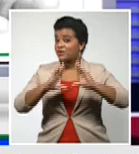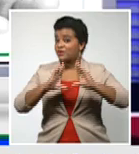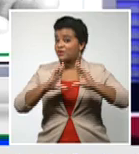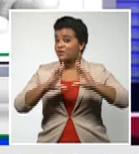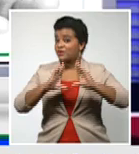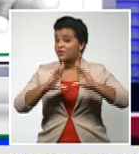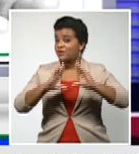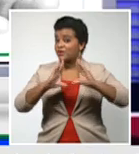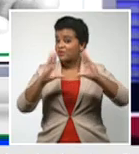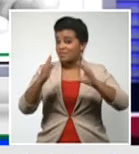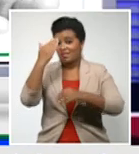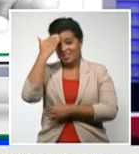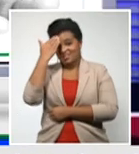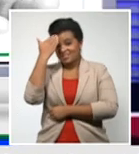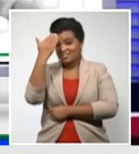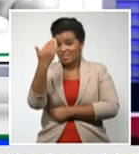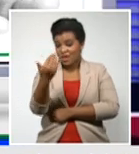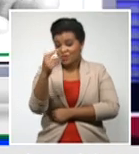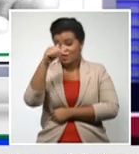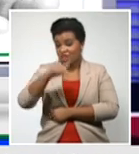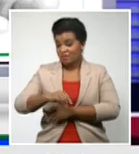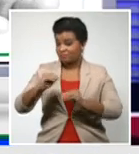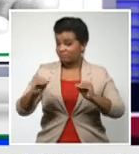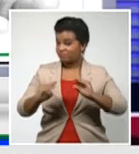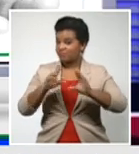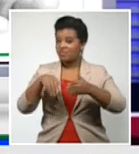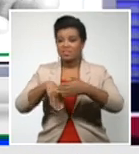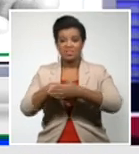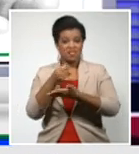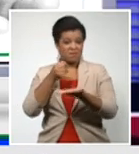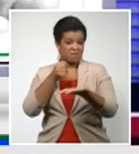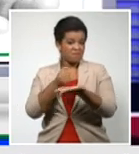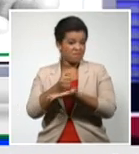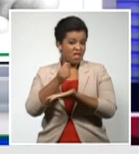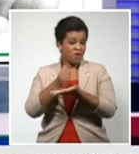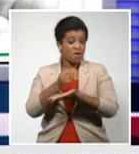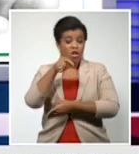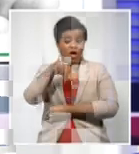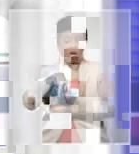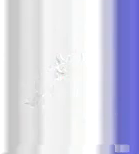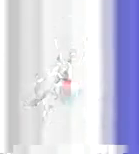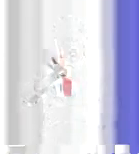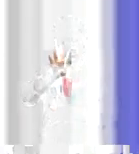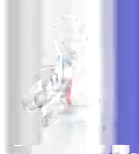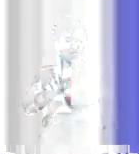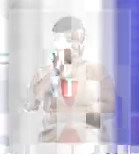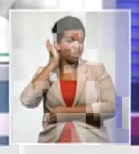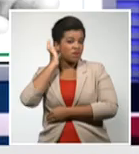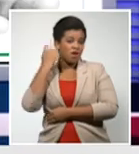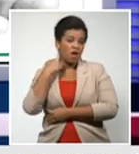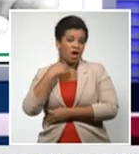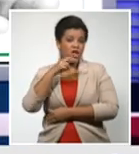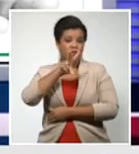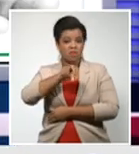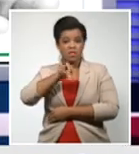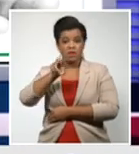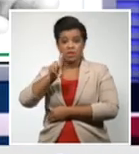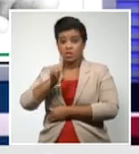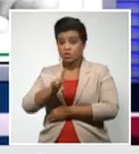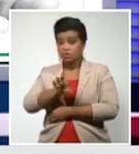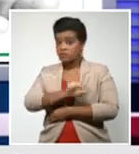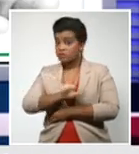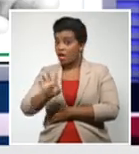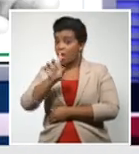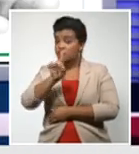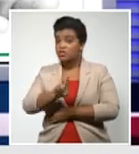Gusto saludarles esta mañana de miércoles, es 24 de febrero del año 2021, 126 años ya